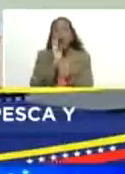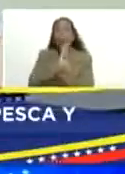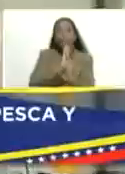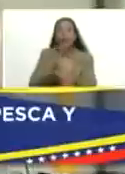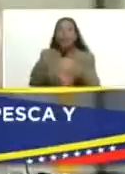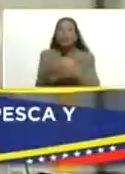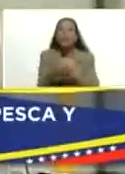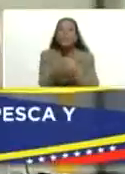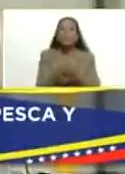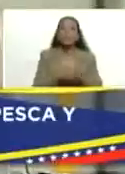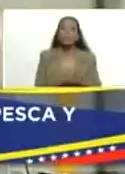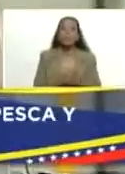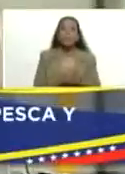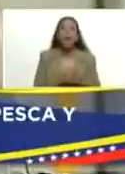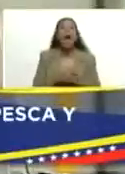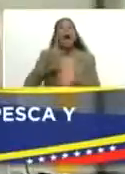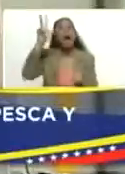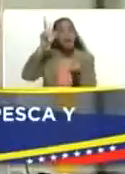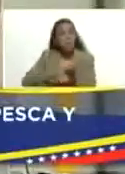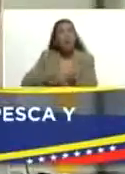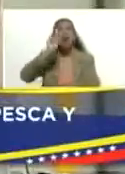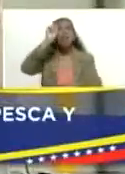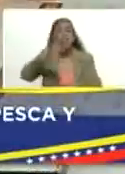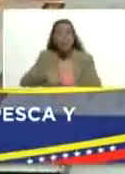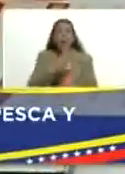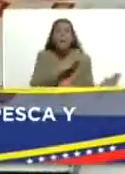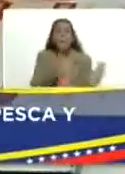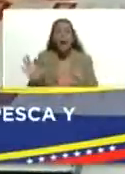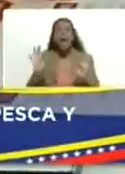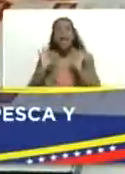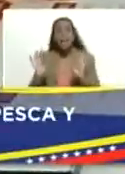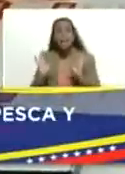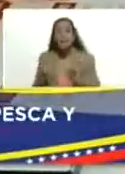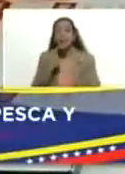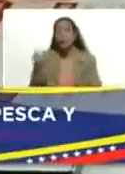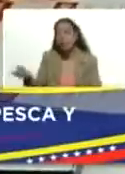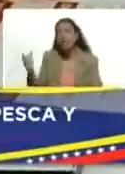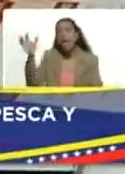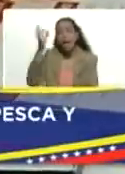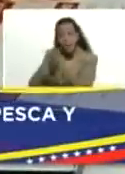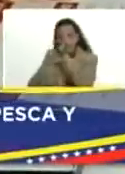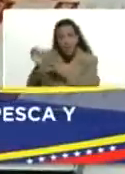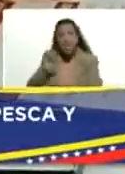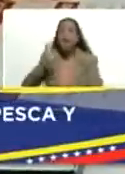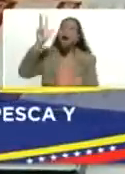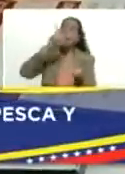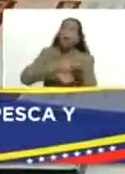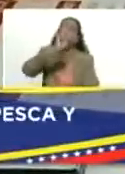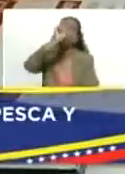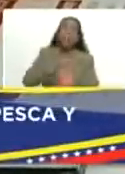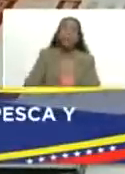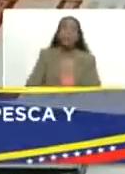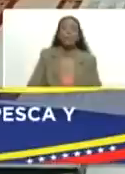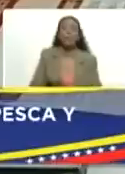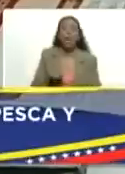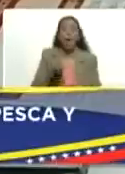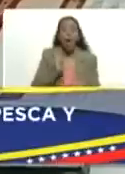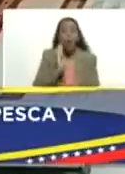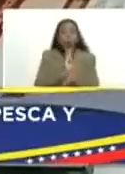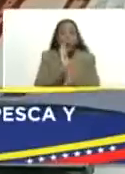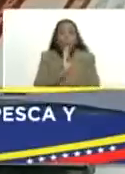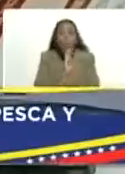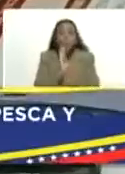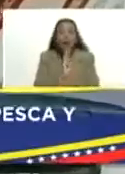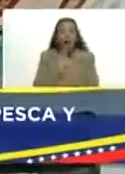Bueno, no se diga más. Aprobado el plan especial de siembra